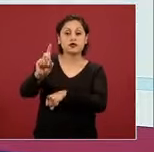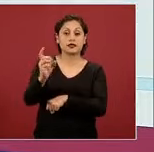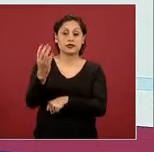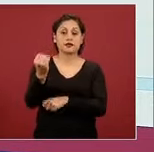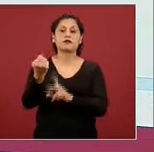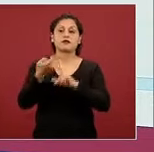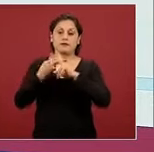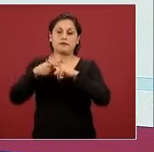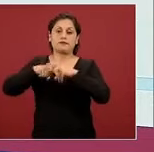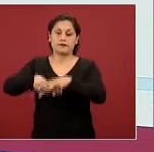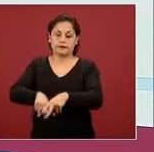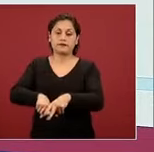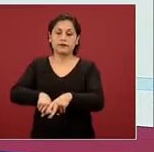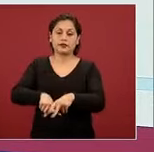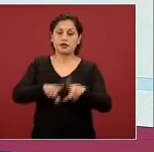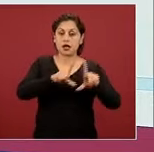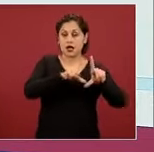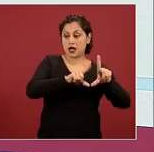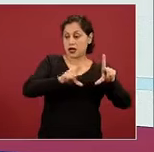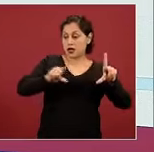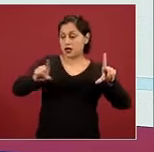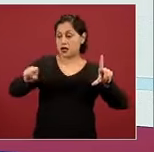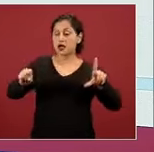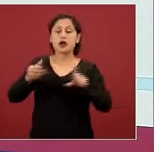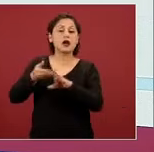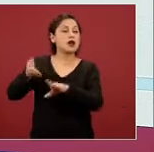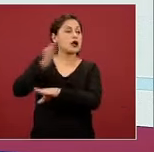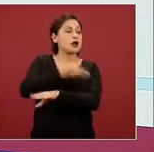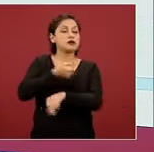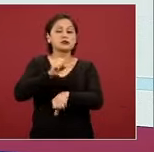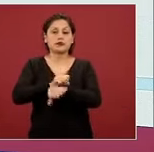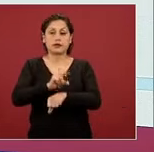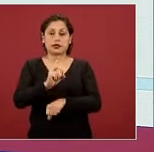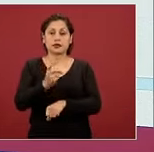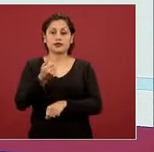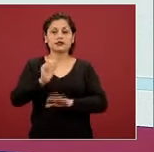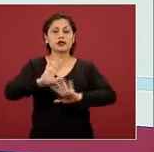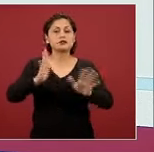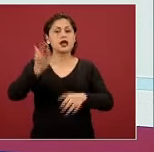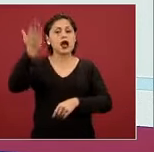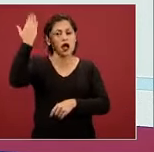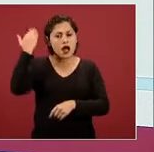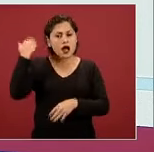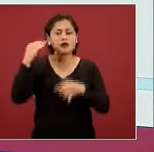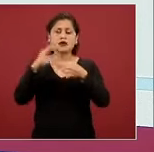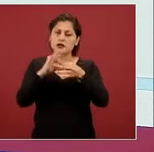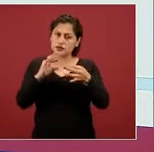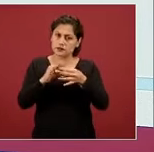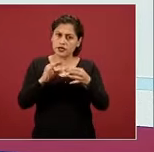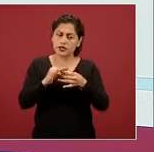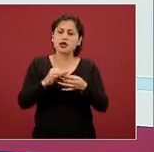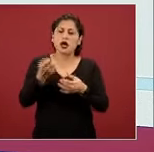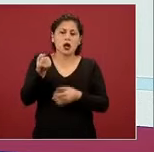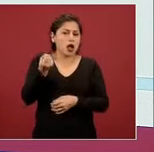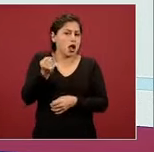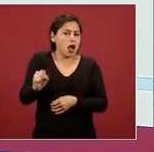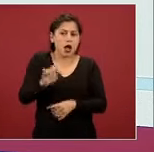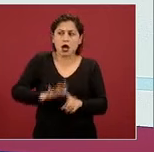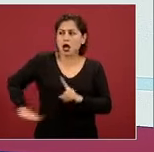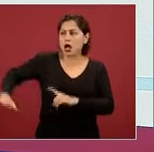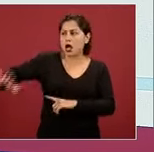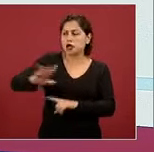en la gráfica se ve hasta la semana 36. Hemos explicado siempre que es convencional en los sistemas de